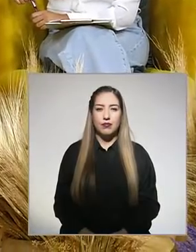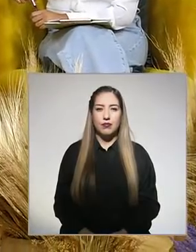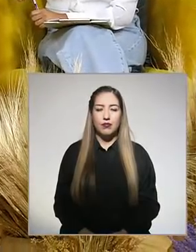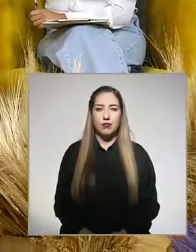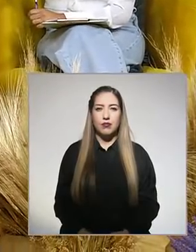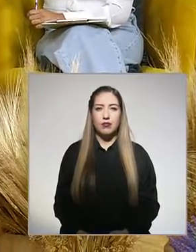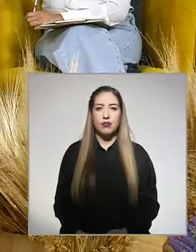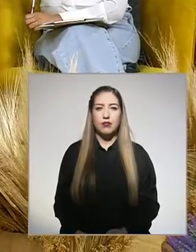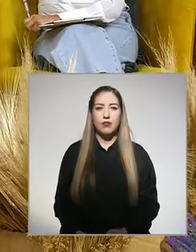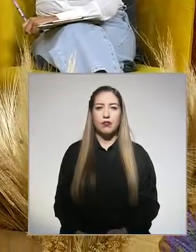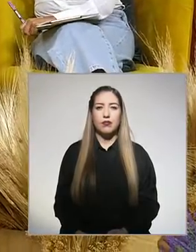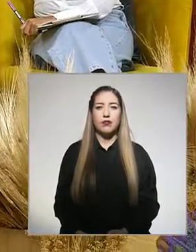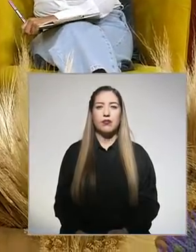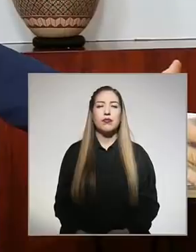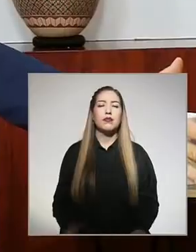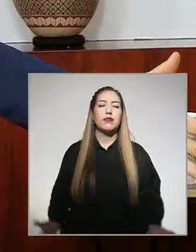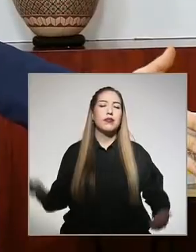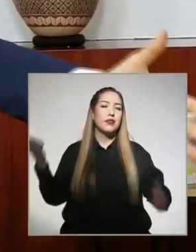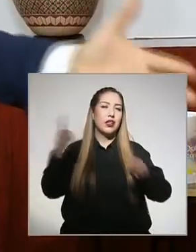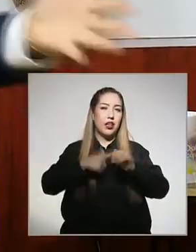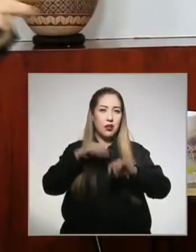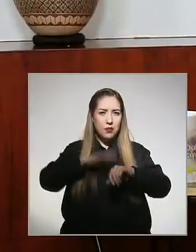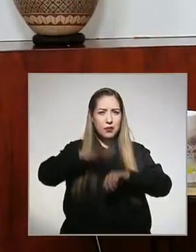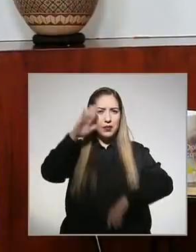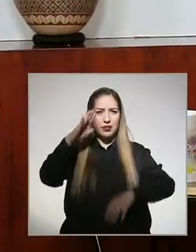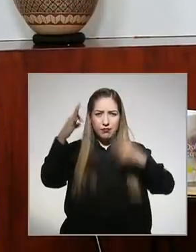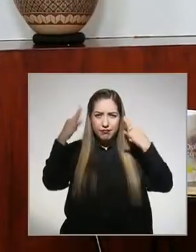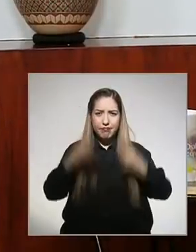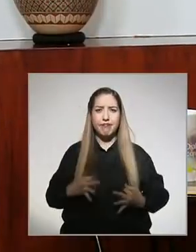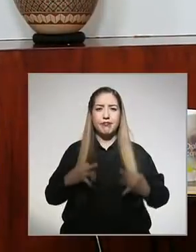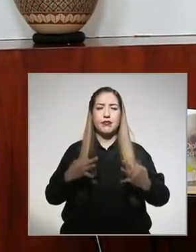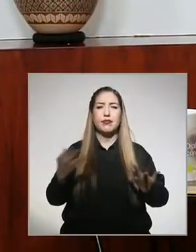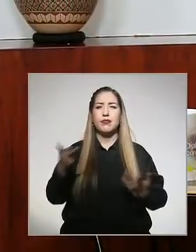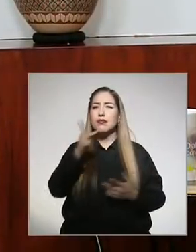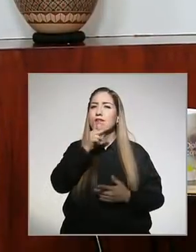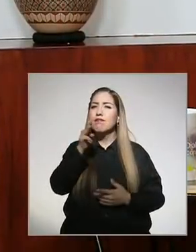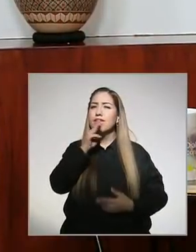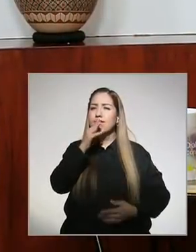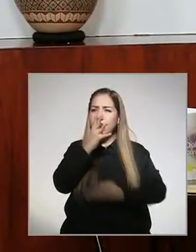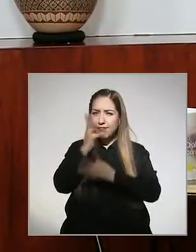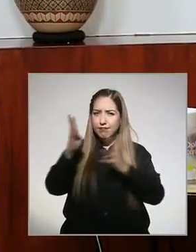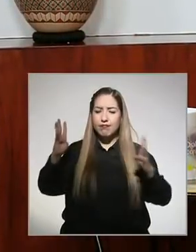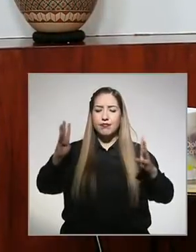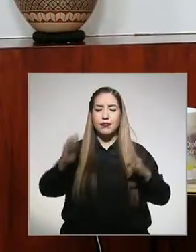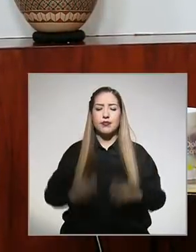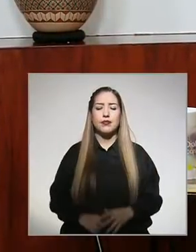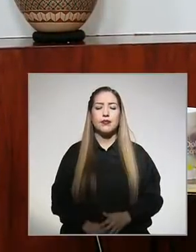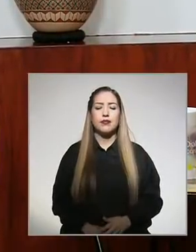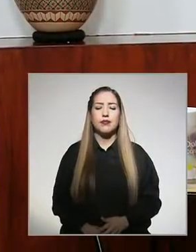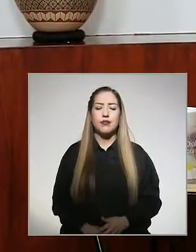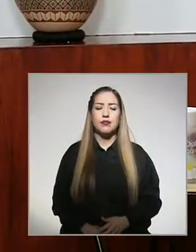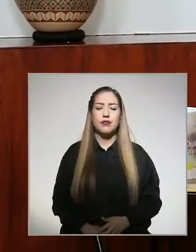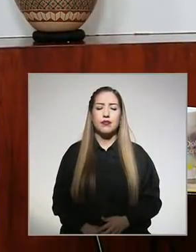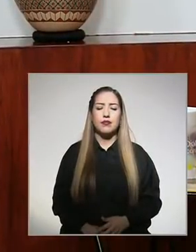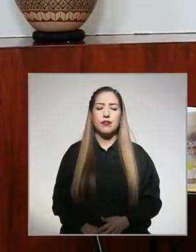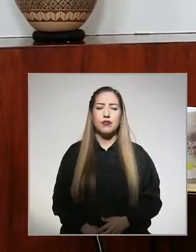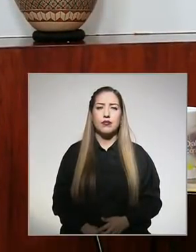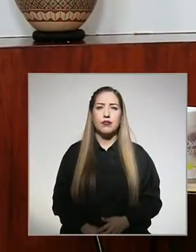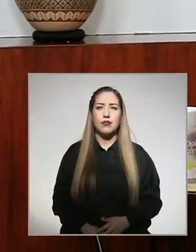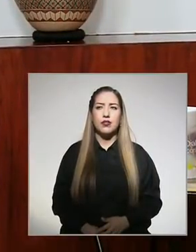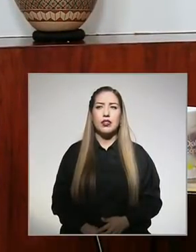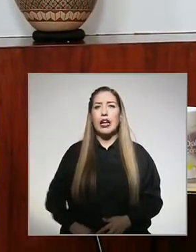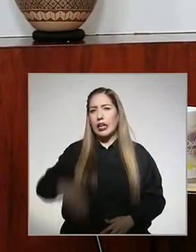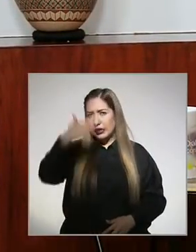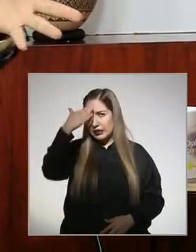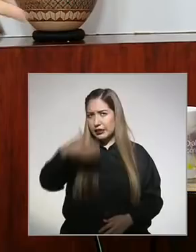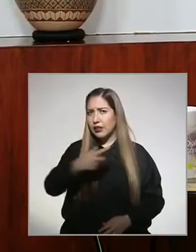vámonos a un punto práctico, si estás de acuerdo. Uh-huh. Porque los papás creo que ya están conscientes de que tienen que tomar medidas en ese sentido